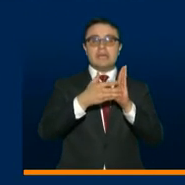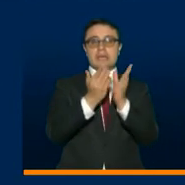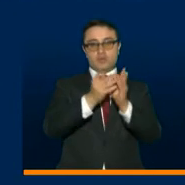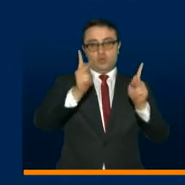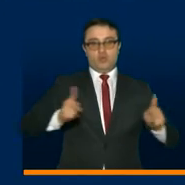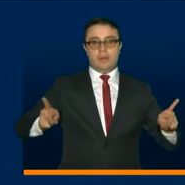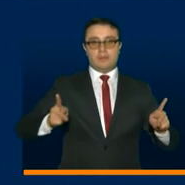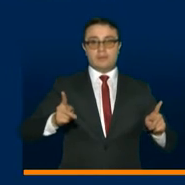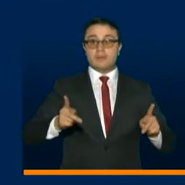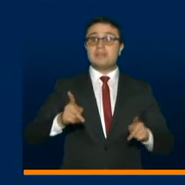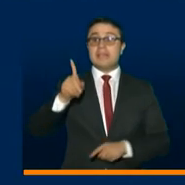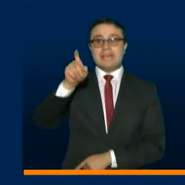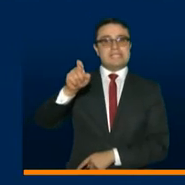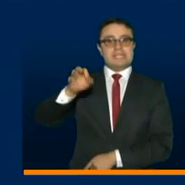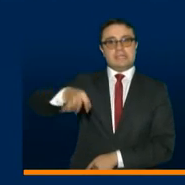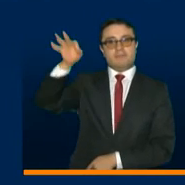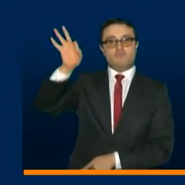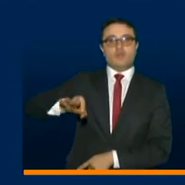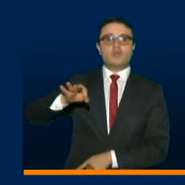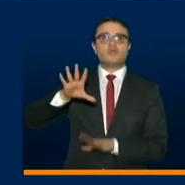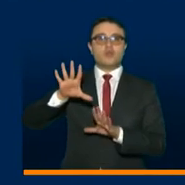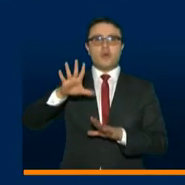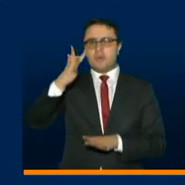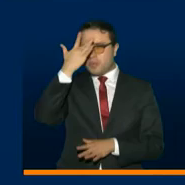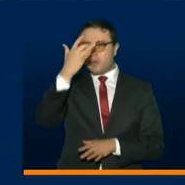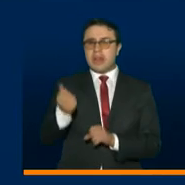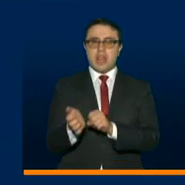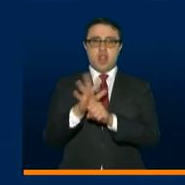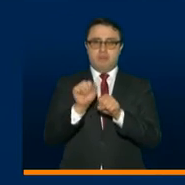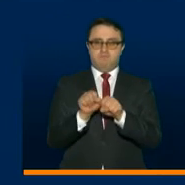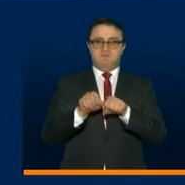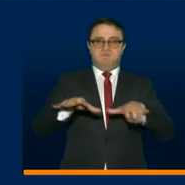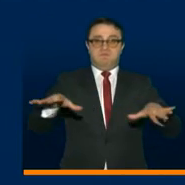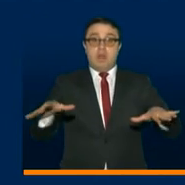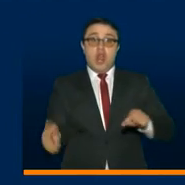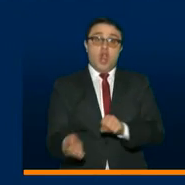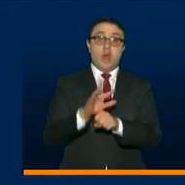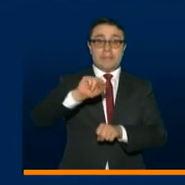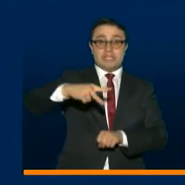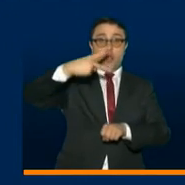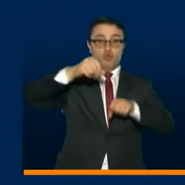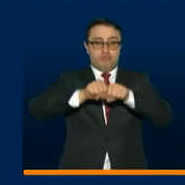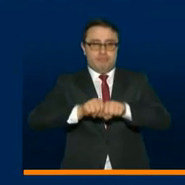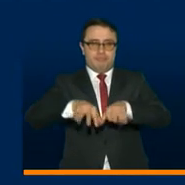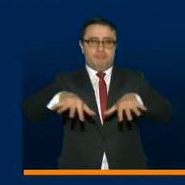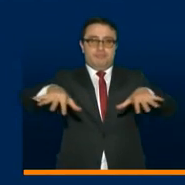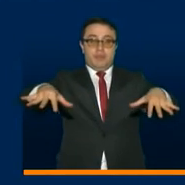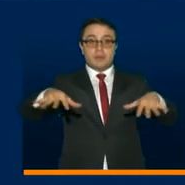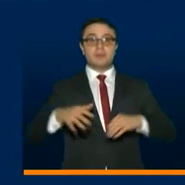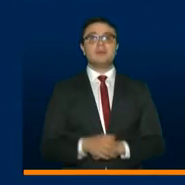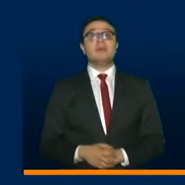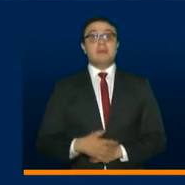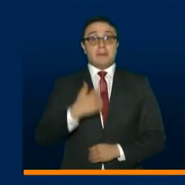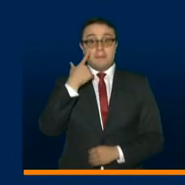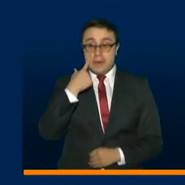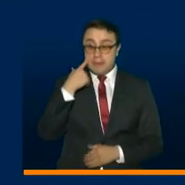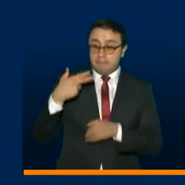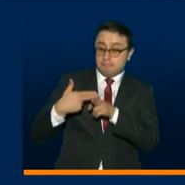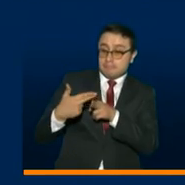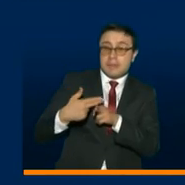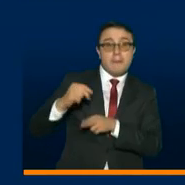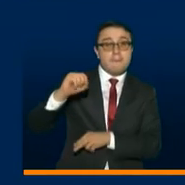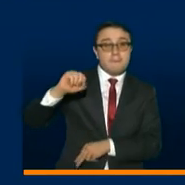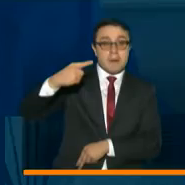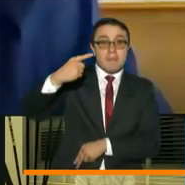matrícula derivado precisamente del pico del coronavirus en el país. Pero esperamos que el 1 de marzo la totalidad del